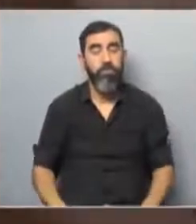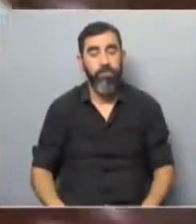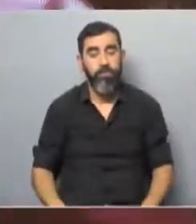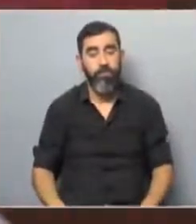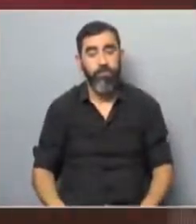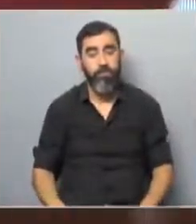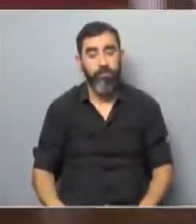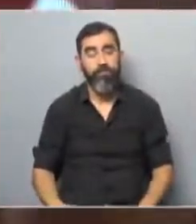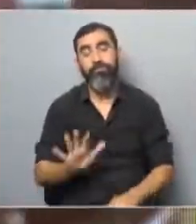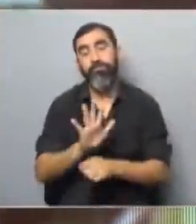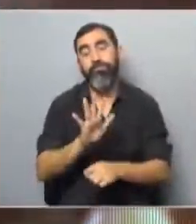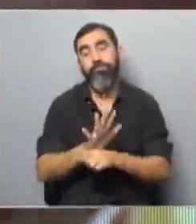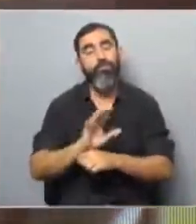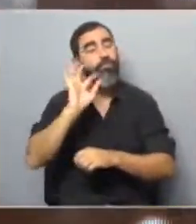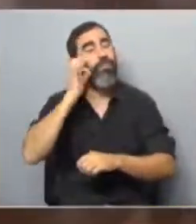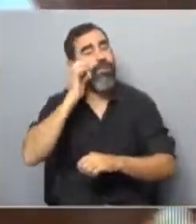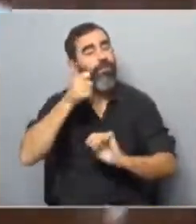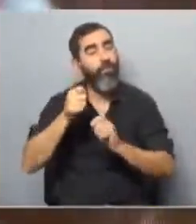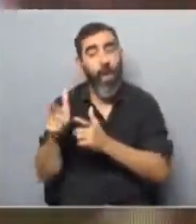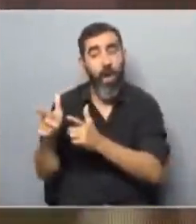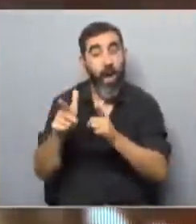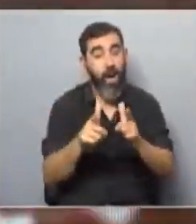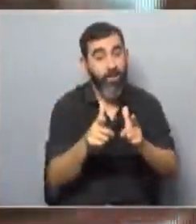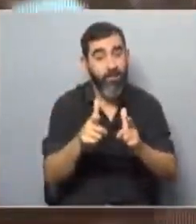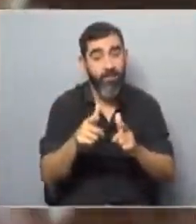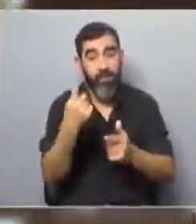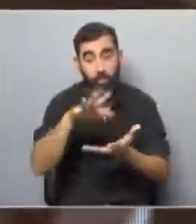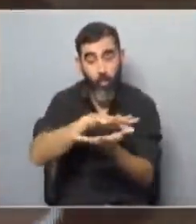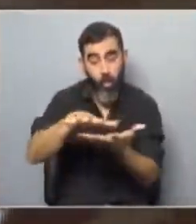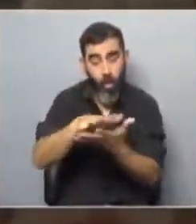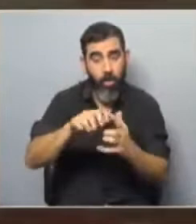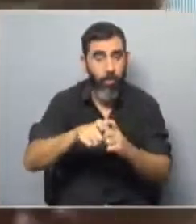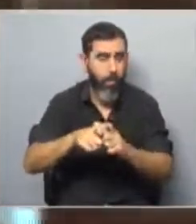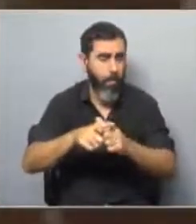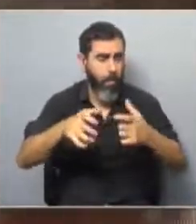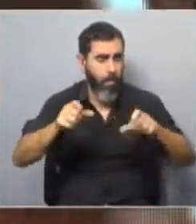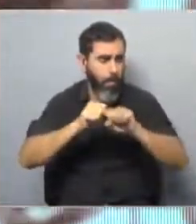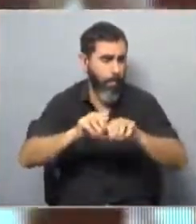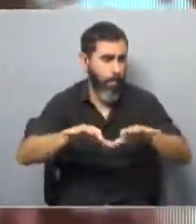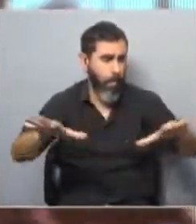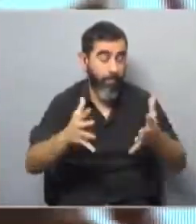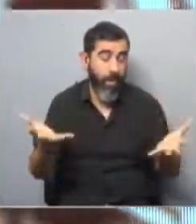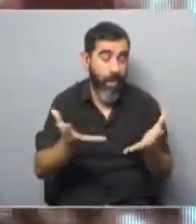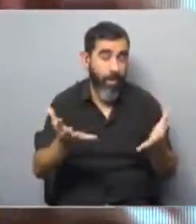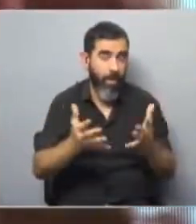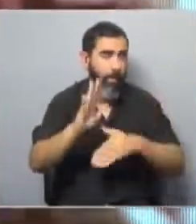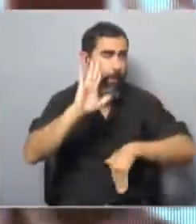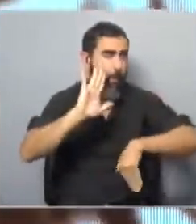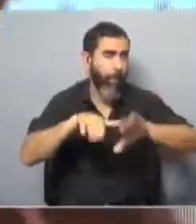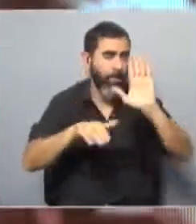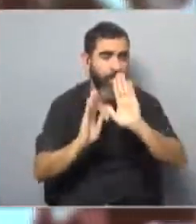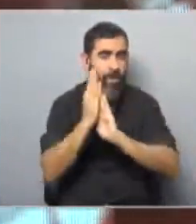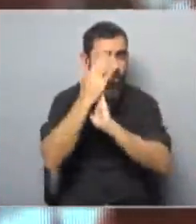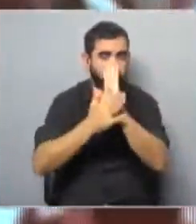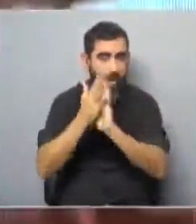como una especie bonita y para la caza, y bueno, que se trajo a un lugar y luego ahí se fue dispersando. Hoy por hoy está en gran parte de